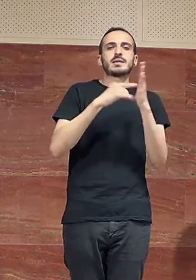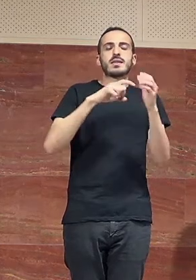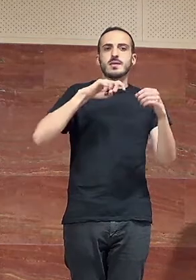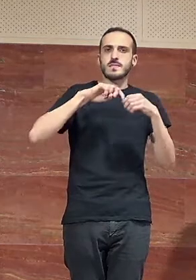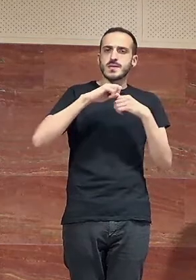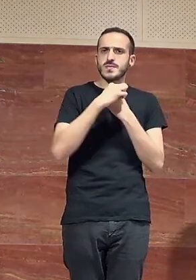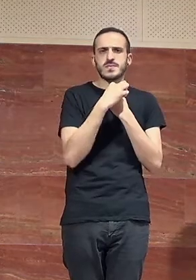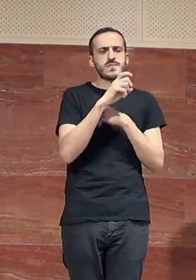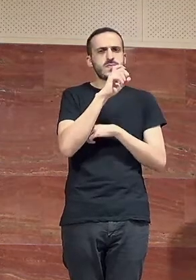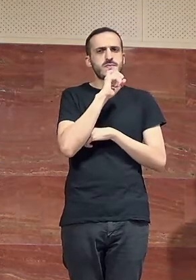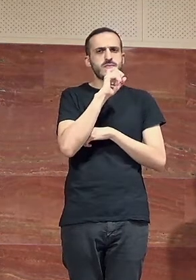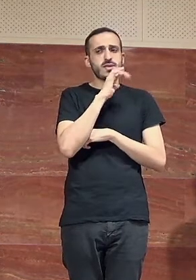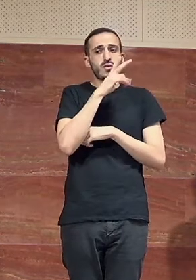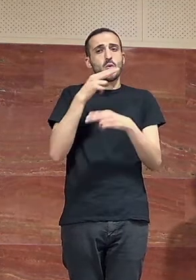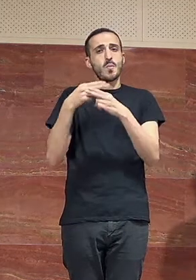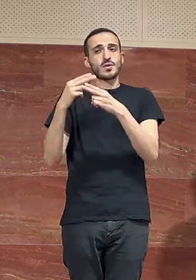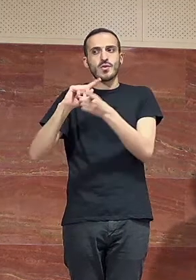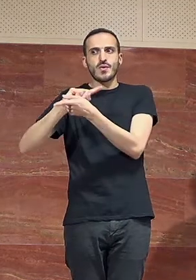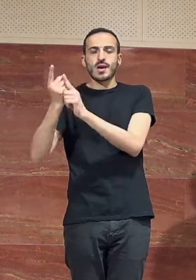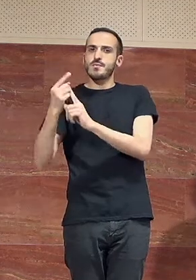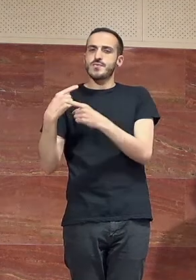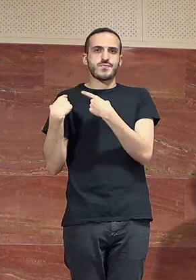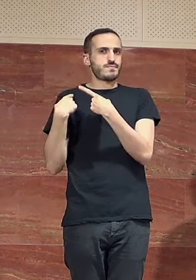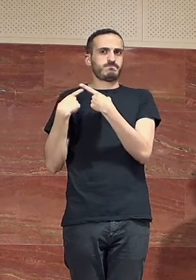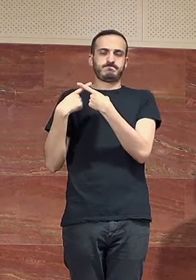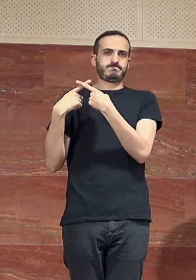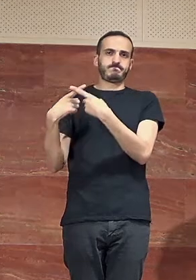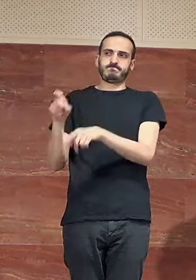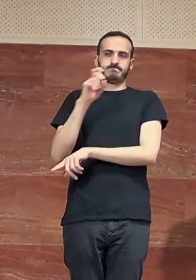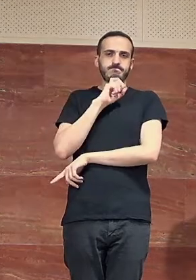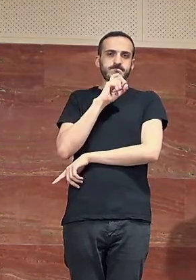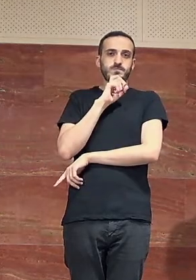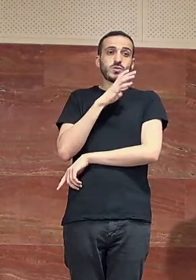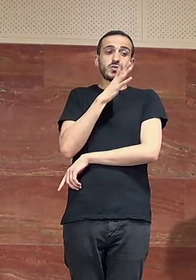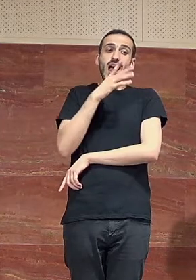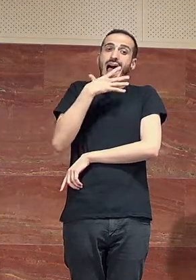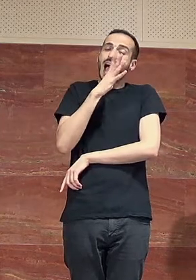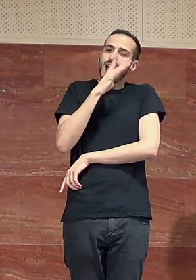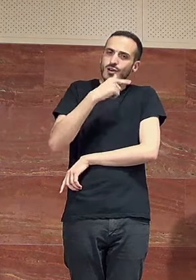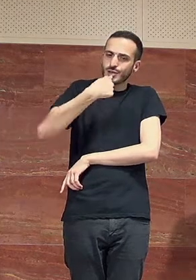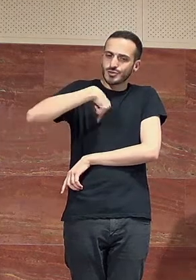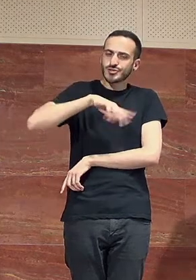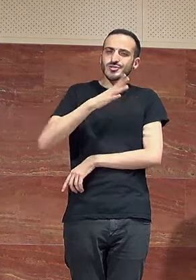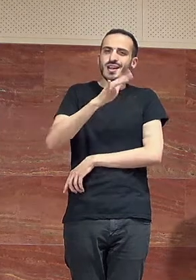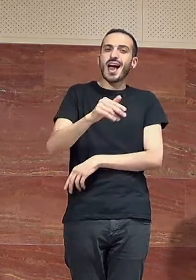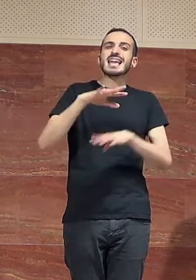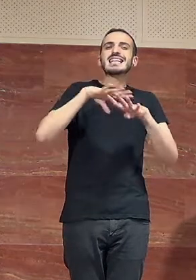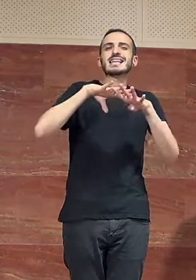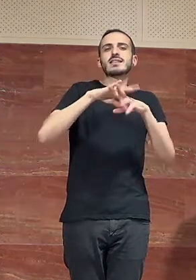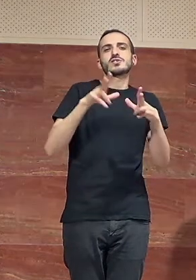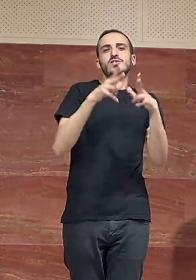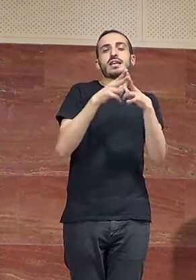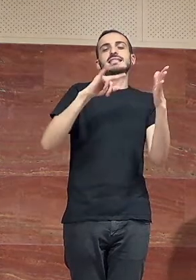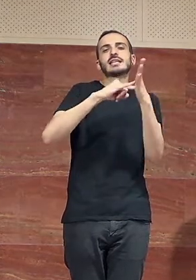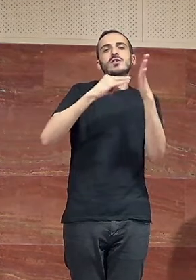difícil que los políticos las cambiaran. Ahora mismo para eso lo que tenemos son redes sociales y tecnología digital que permiten,